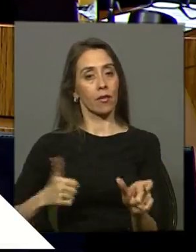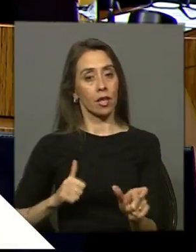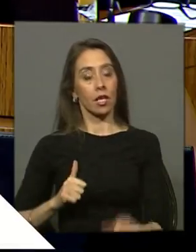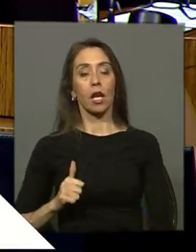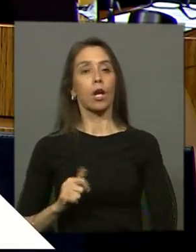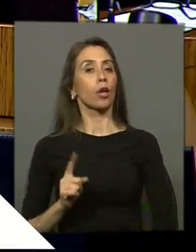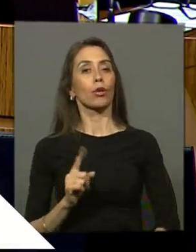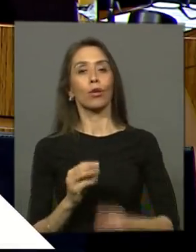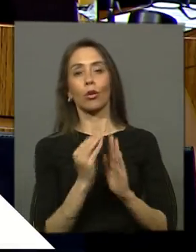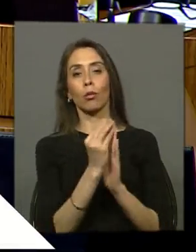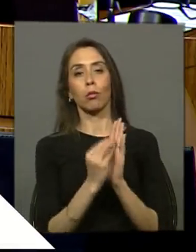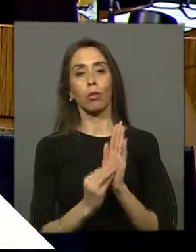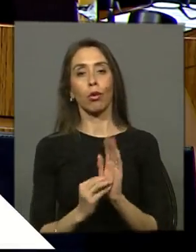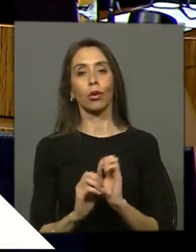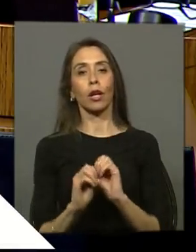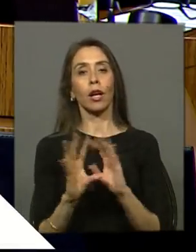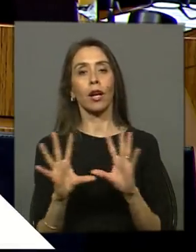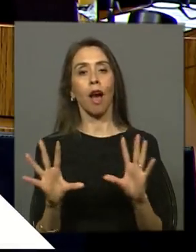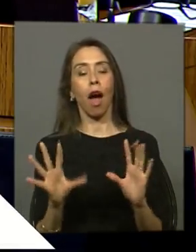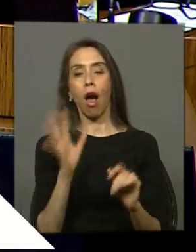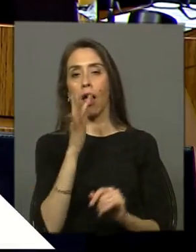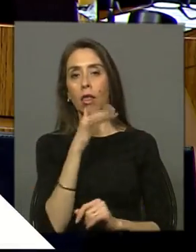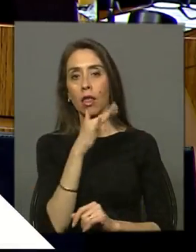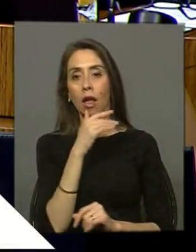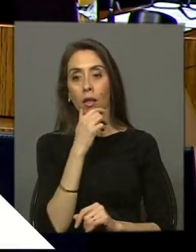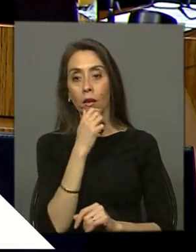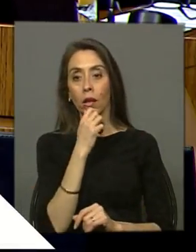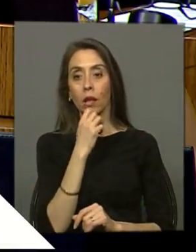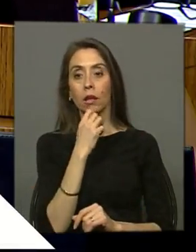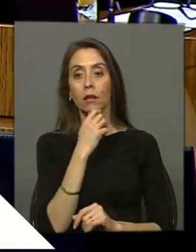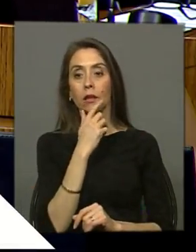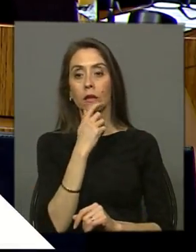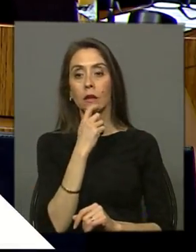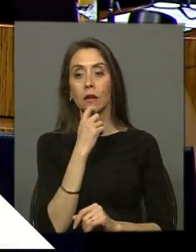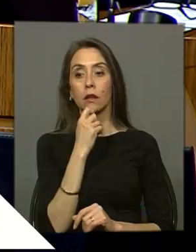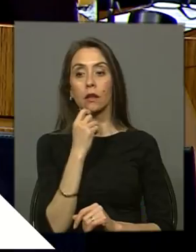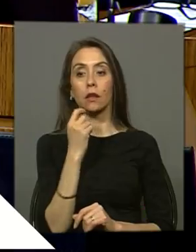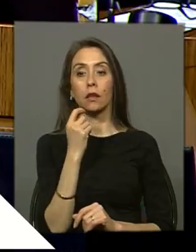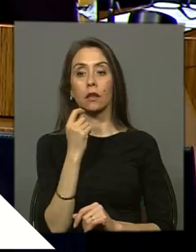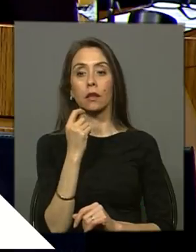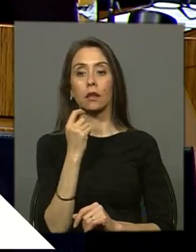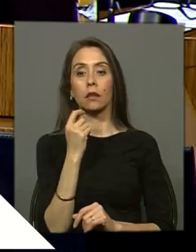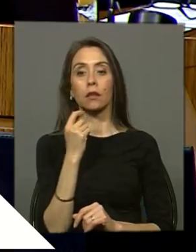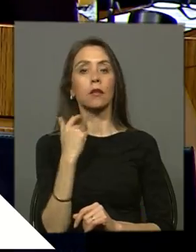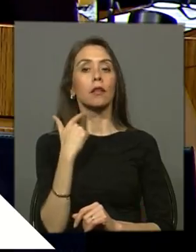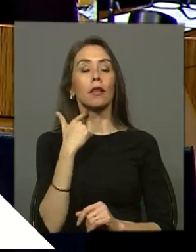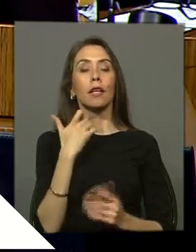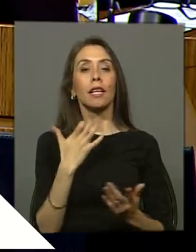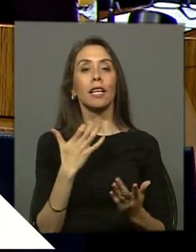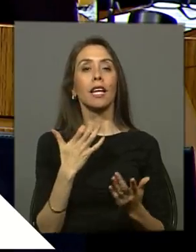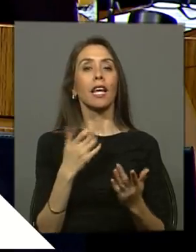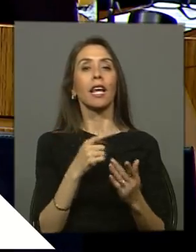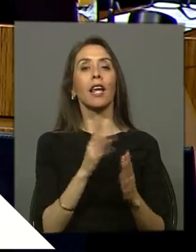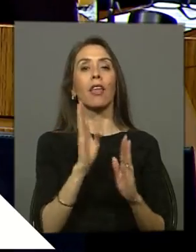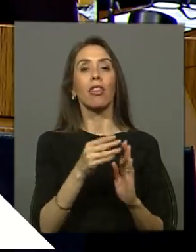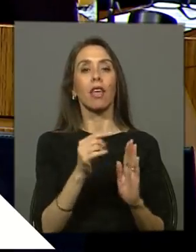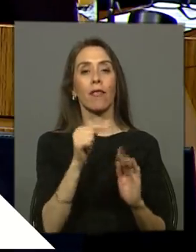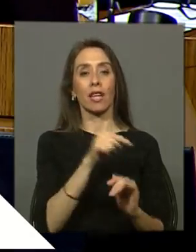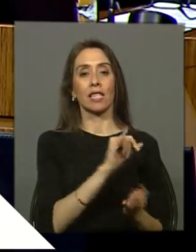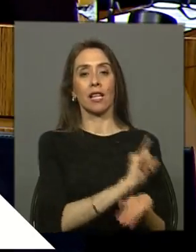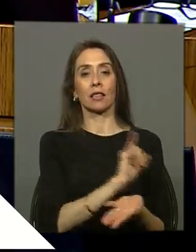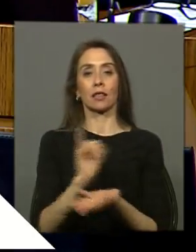con precisión ni con claridad cuál es el ámbito definido de su perímetro regulatorio